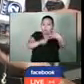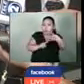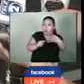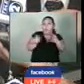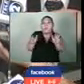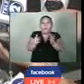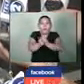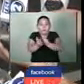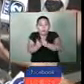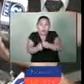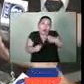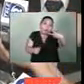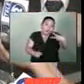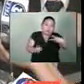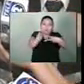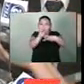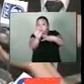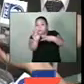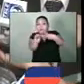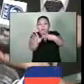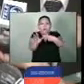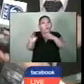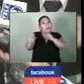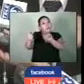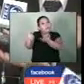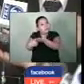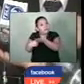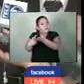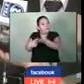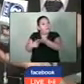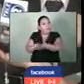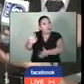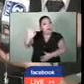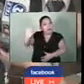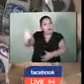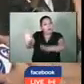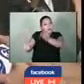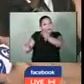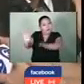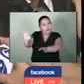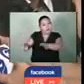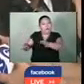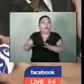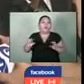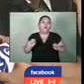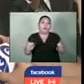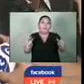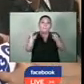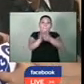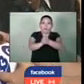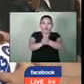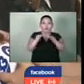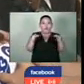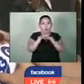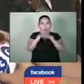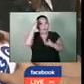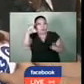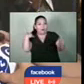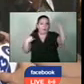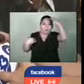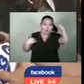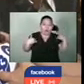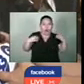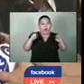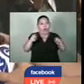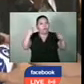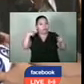2 causales, o la discusión será en el nivel de la legislación. El matrimonio también lo extendemos a